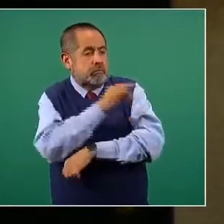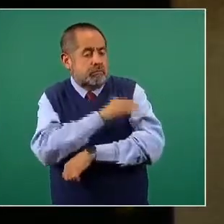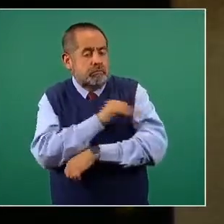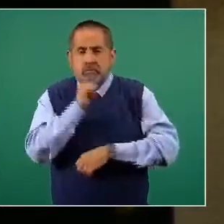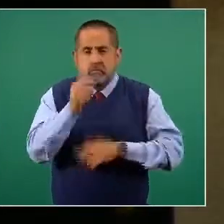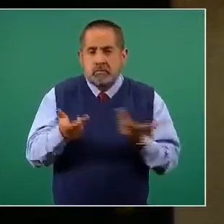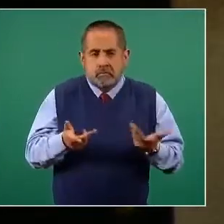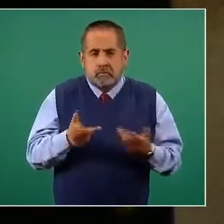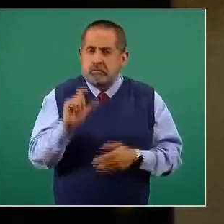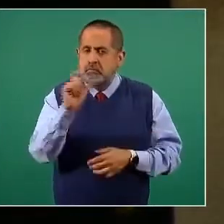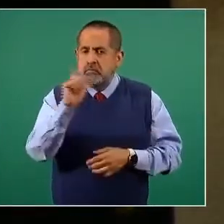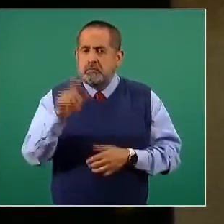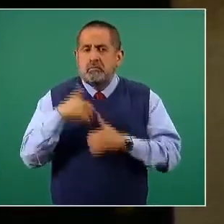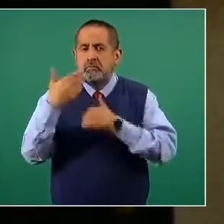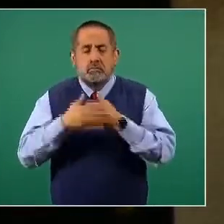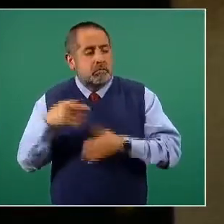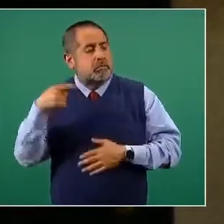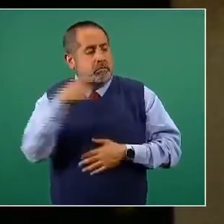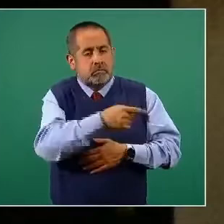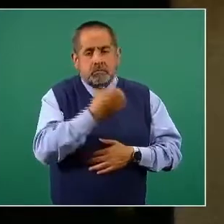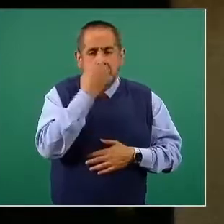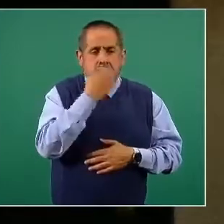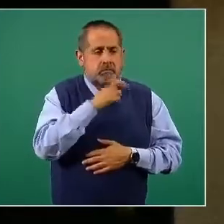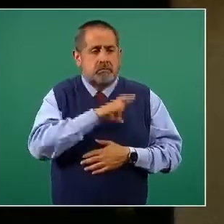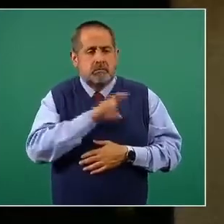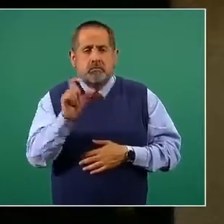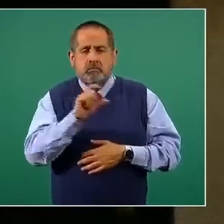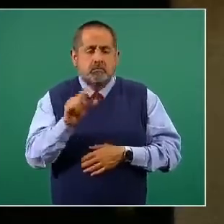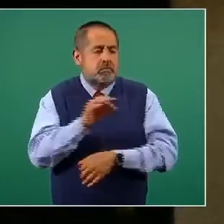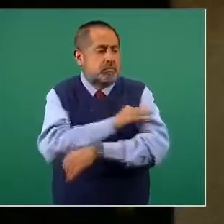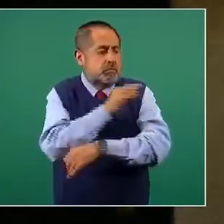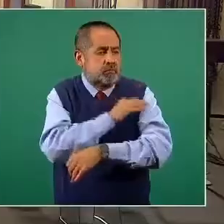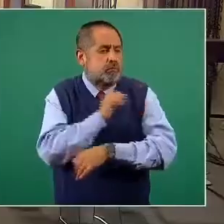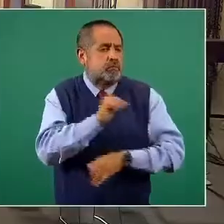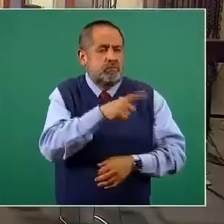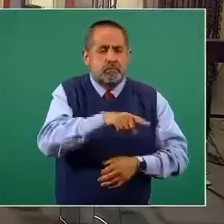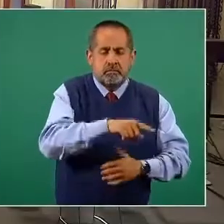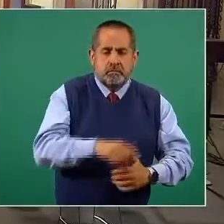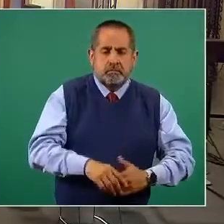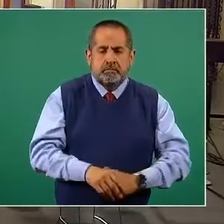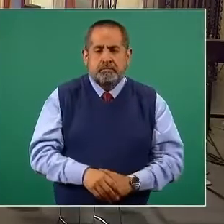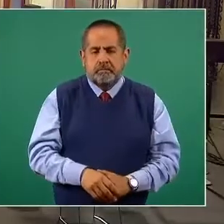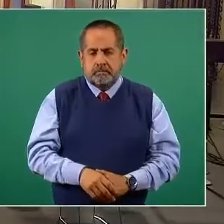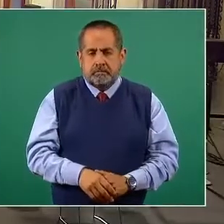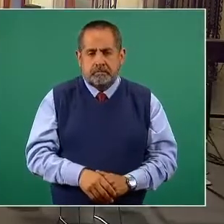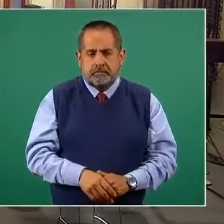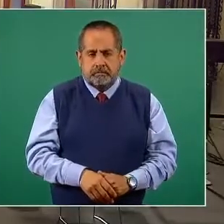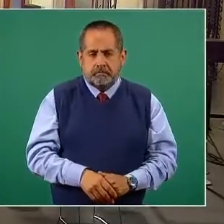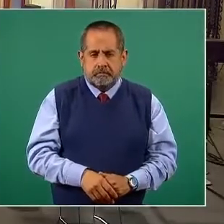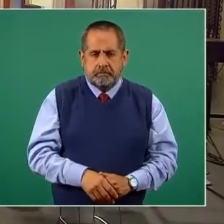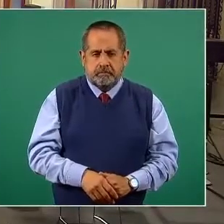se tomarán en cuenta estos profesores que laboran en instituciones privadas? Gracias.